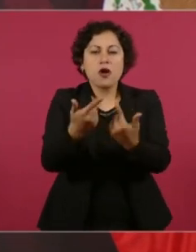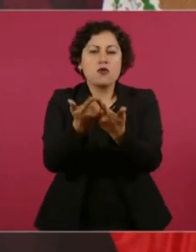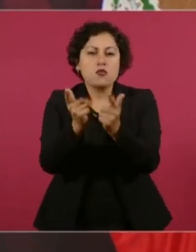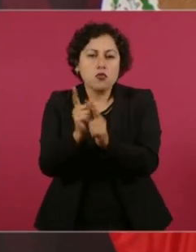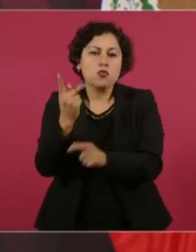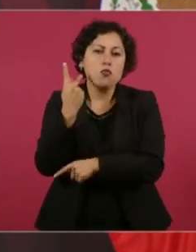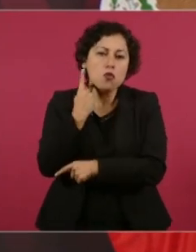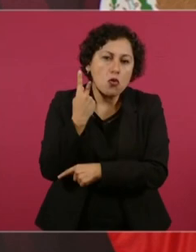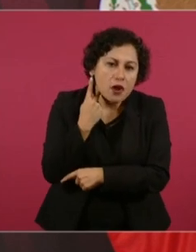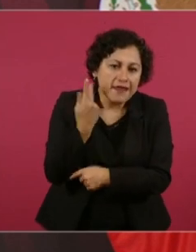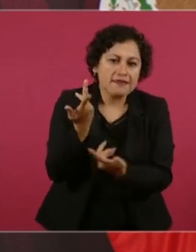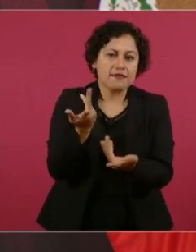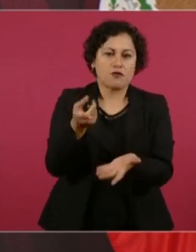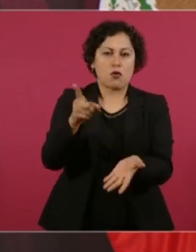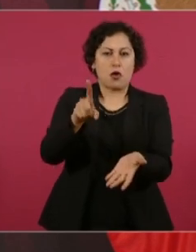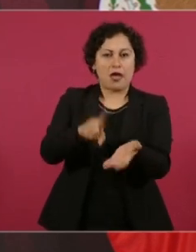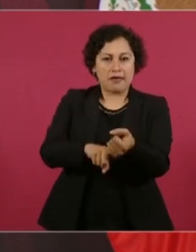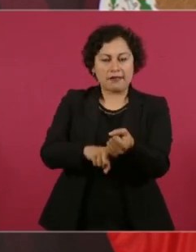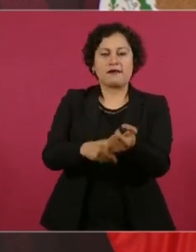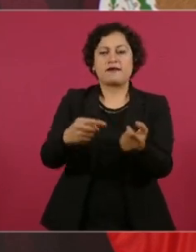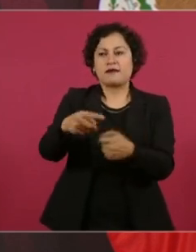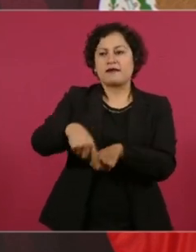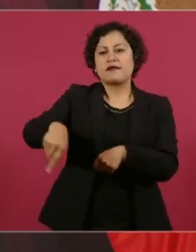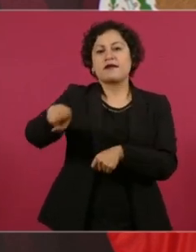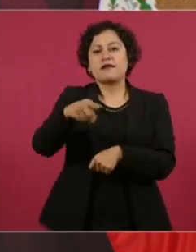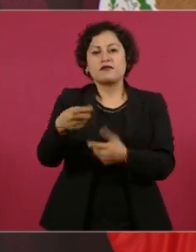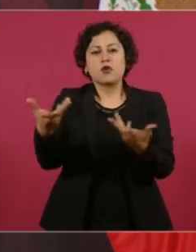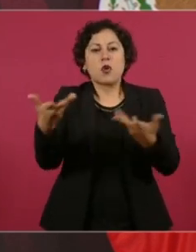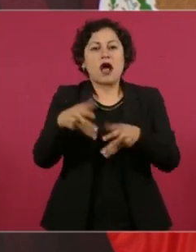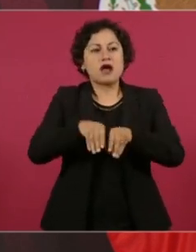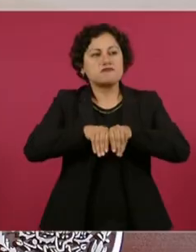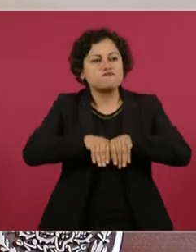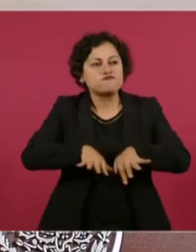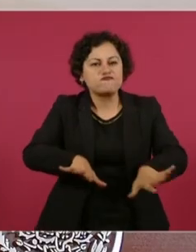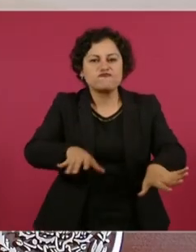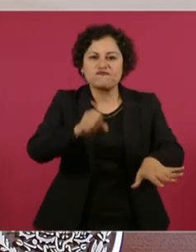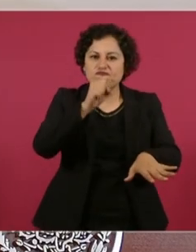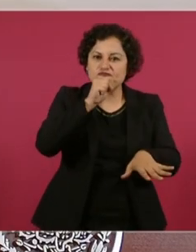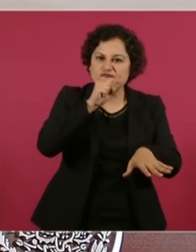que se encargan de la publicidad en los partidos.